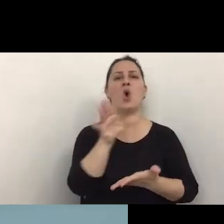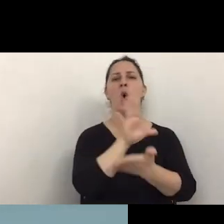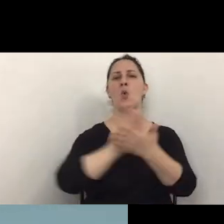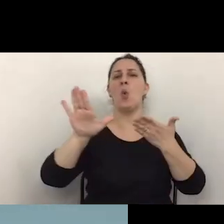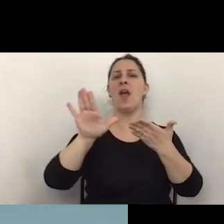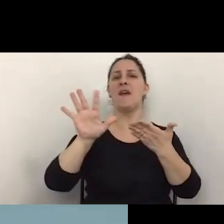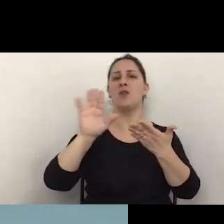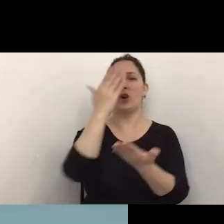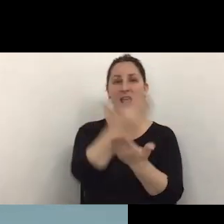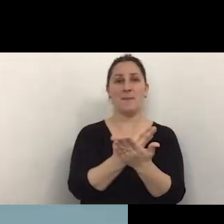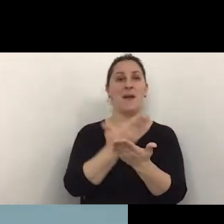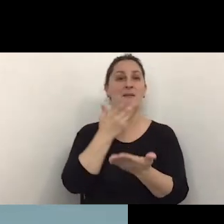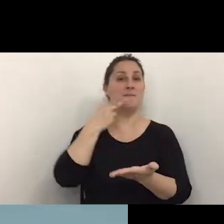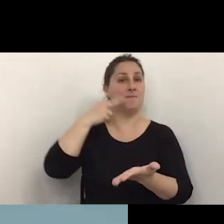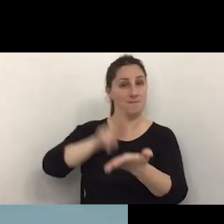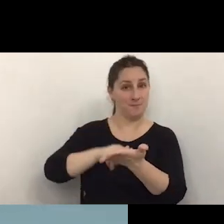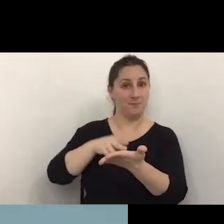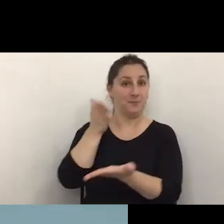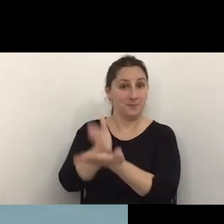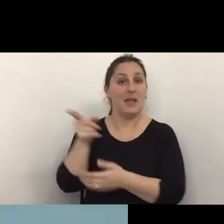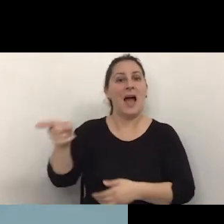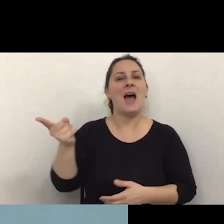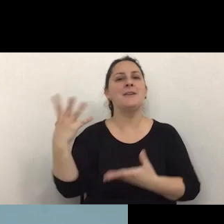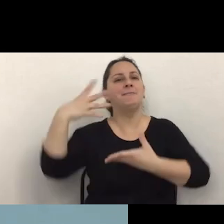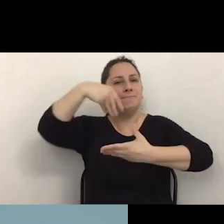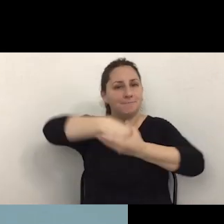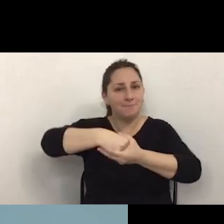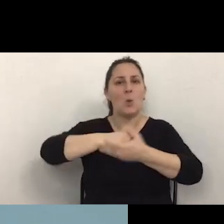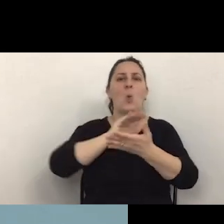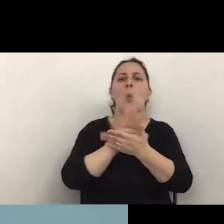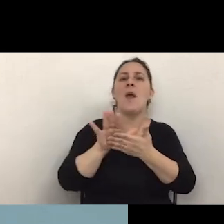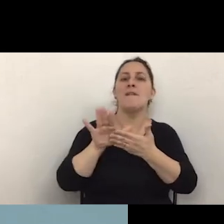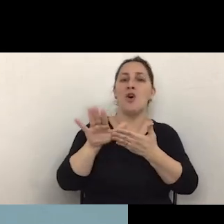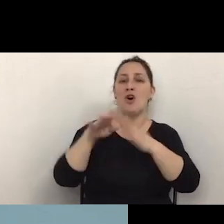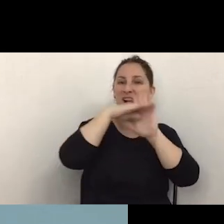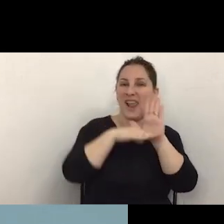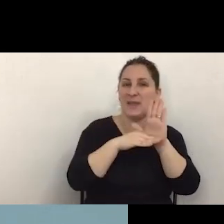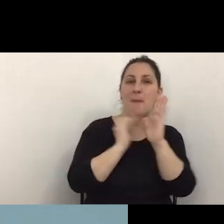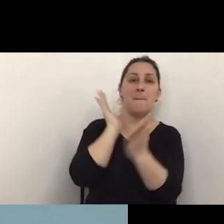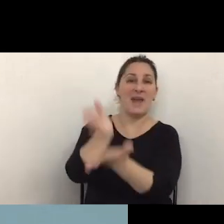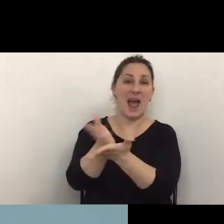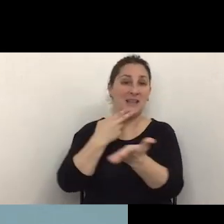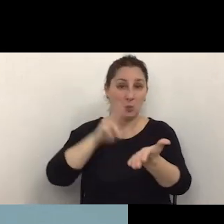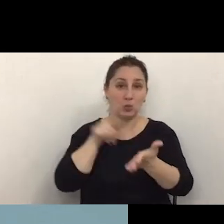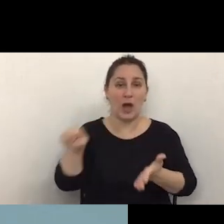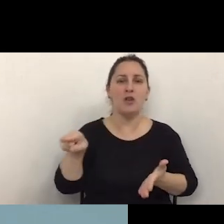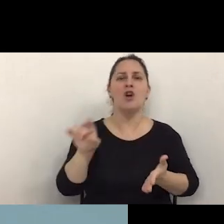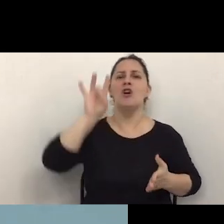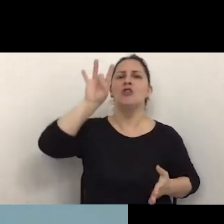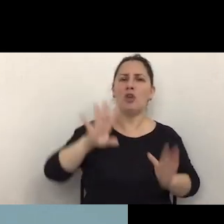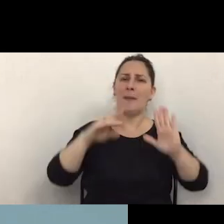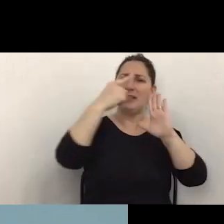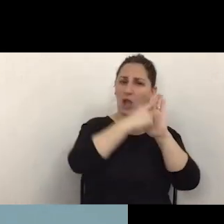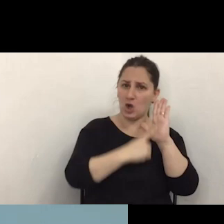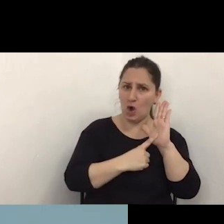penal tributario, ya dentro de este régimen penal tributario tenemos no solo normas sustantivas,